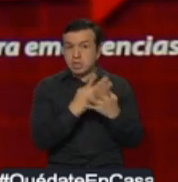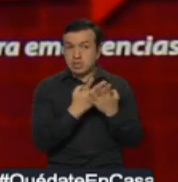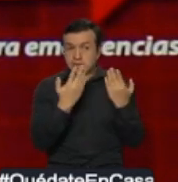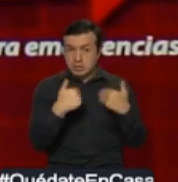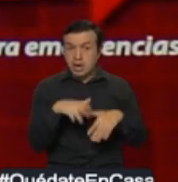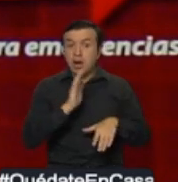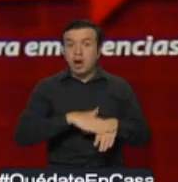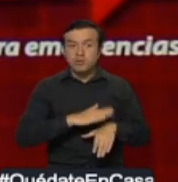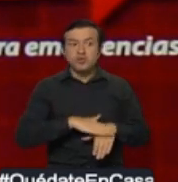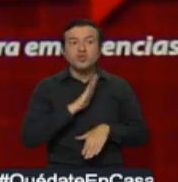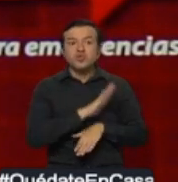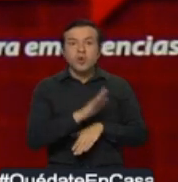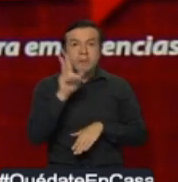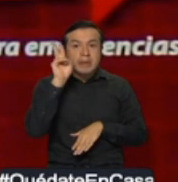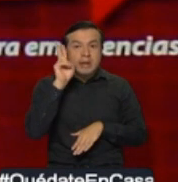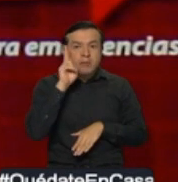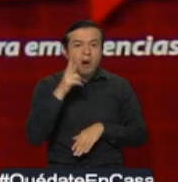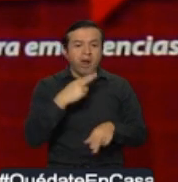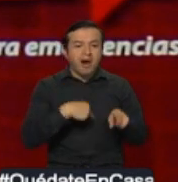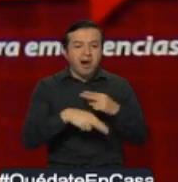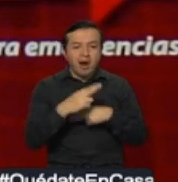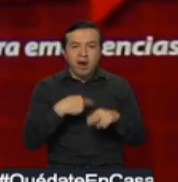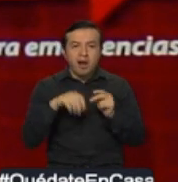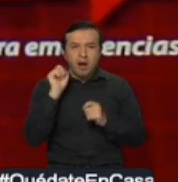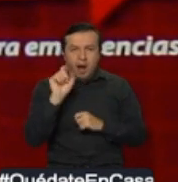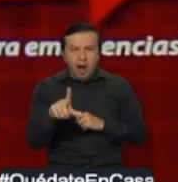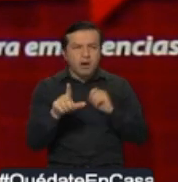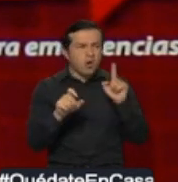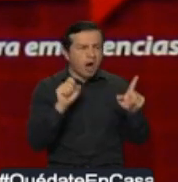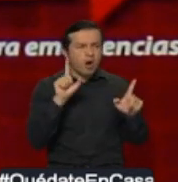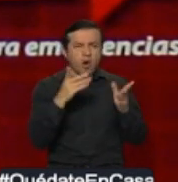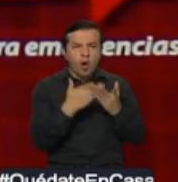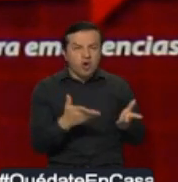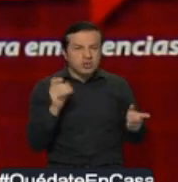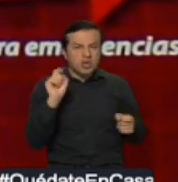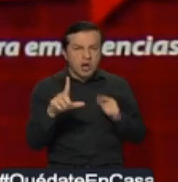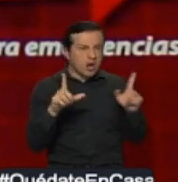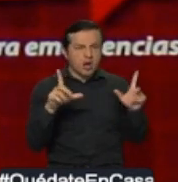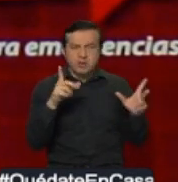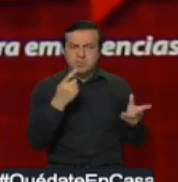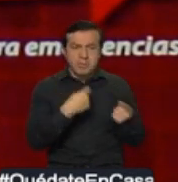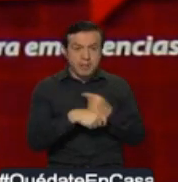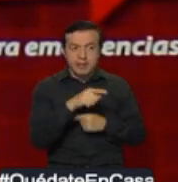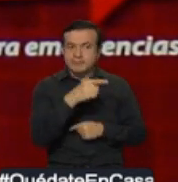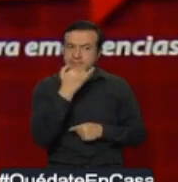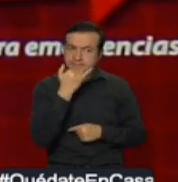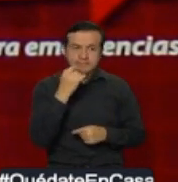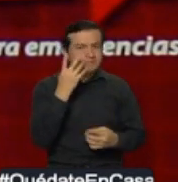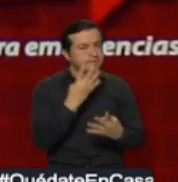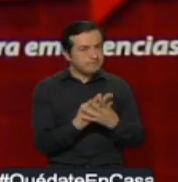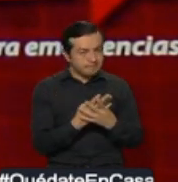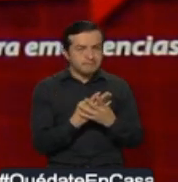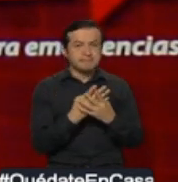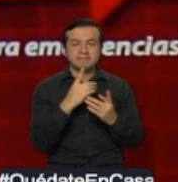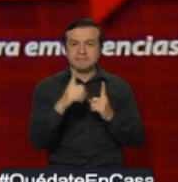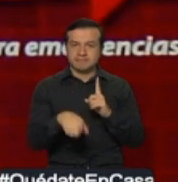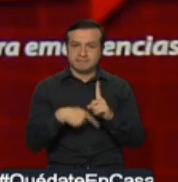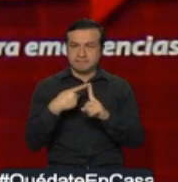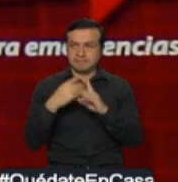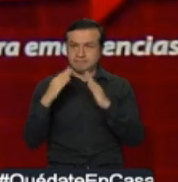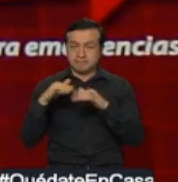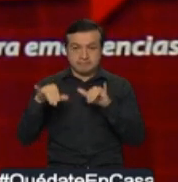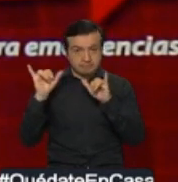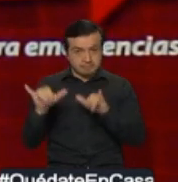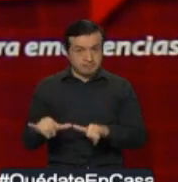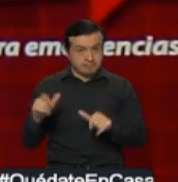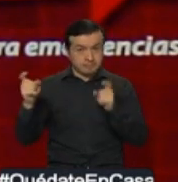temas relacionados a especulación o abuso de precios. En este tema, como en el control de las medidas de aislamiento, como en todos los